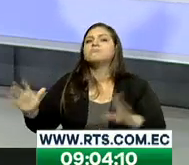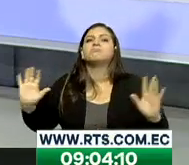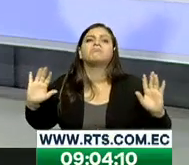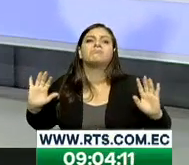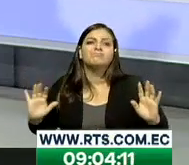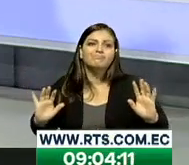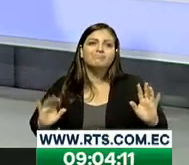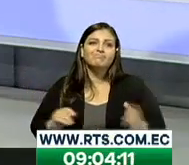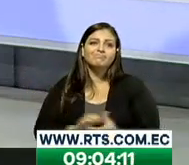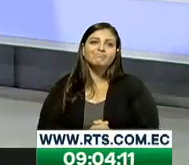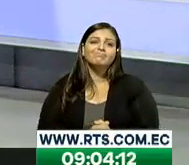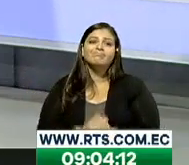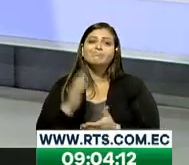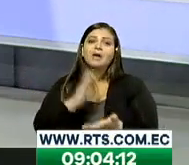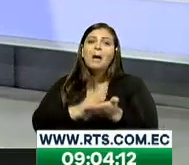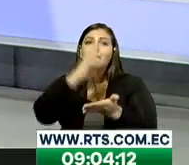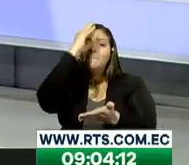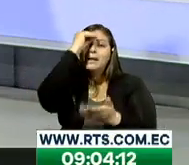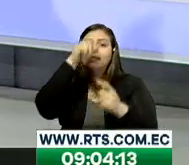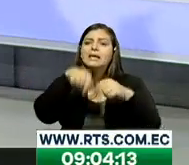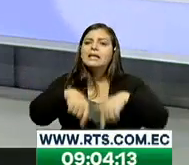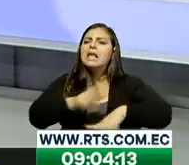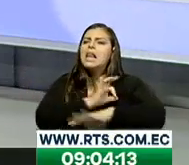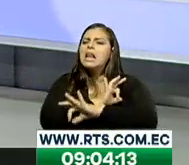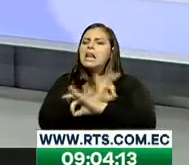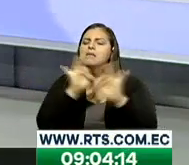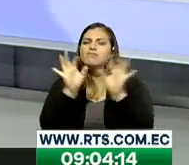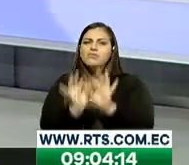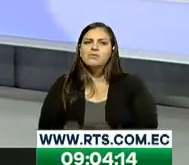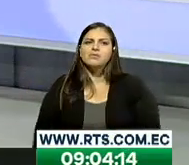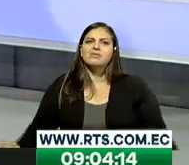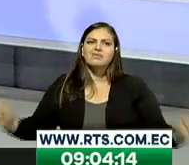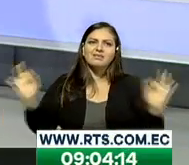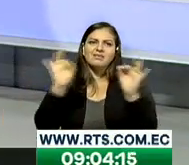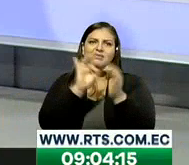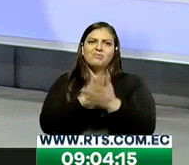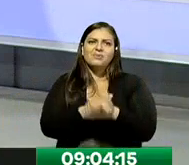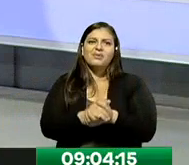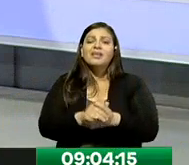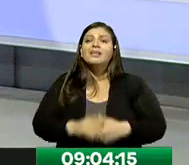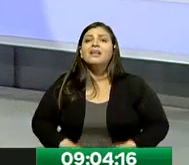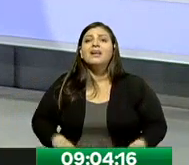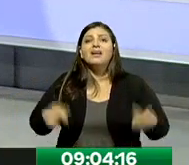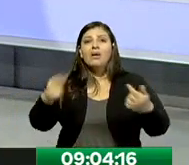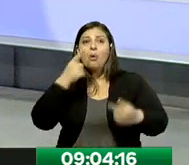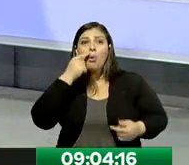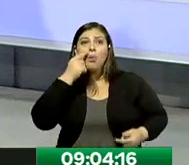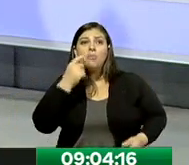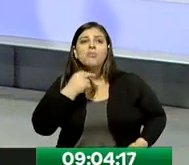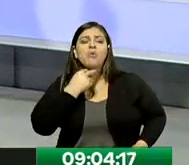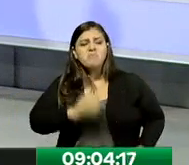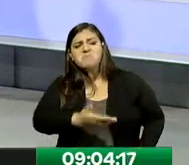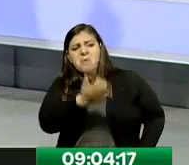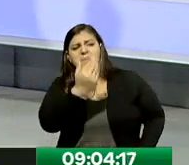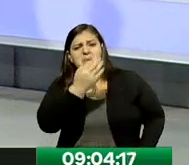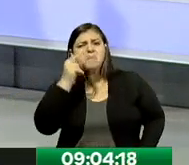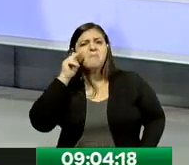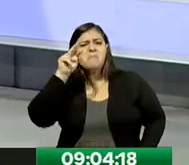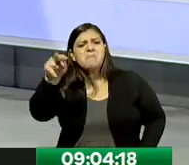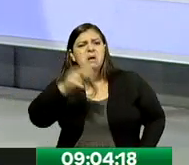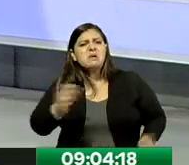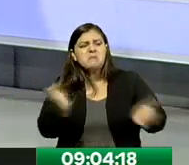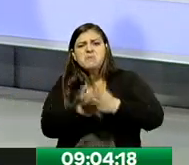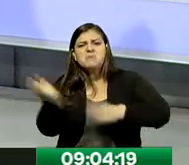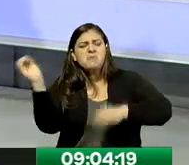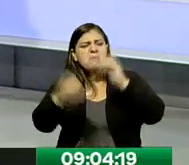basura. En toda la ciudad. No es solo ahí. Entonces el señor dice que le recogen